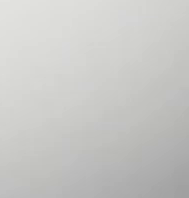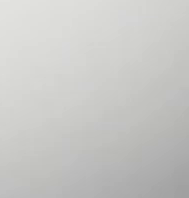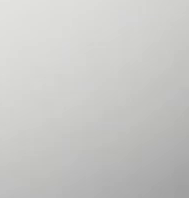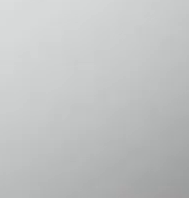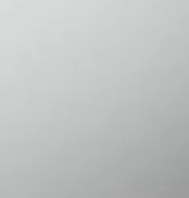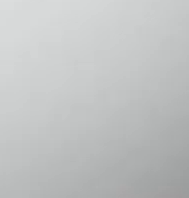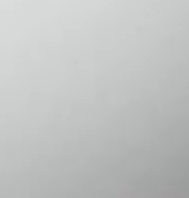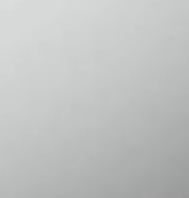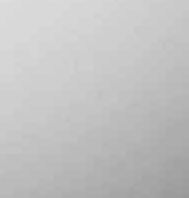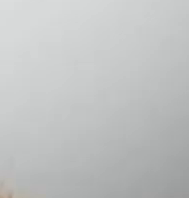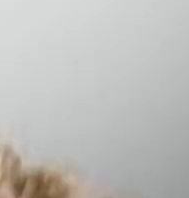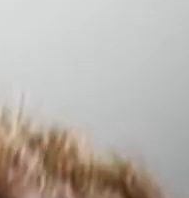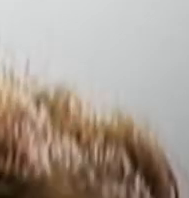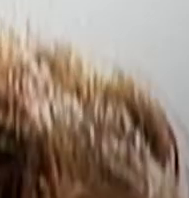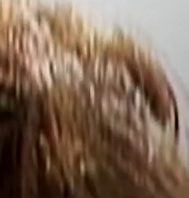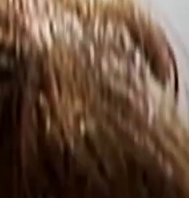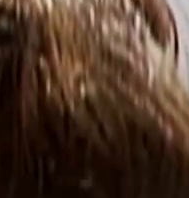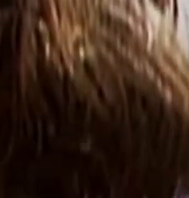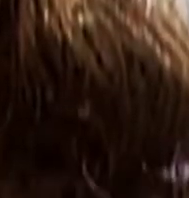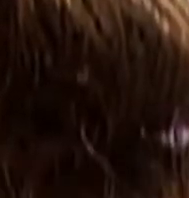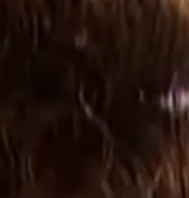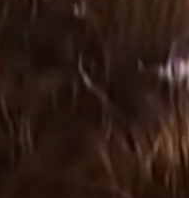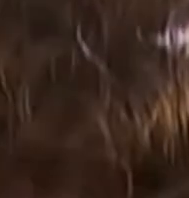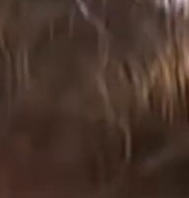Thank you.